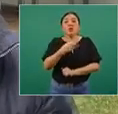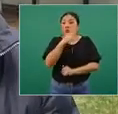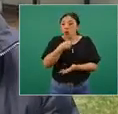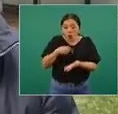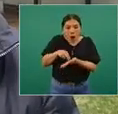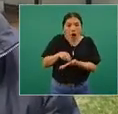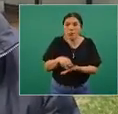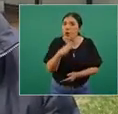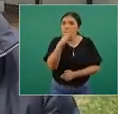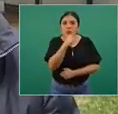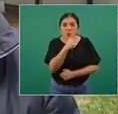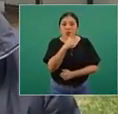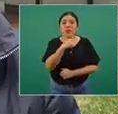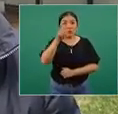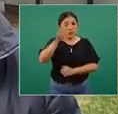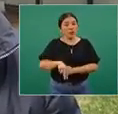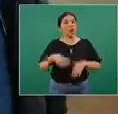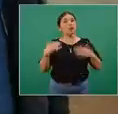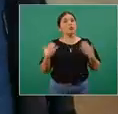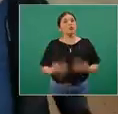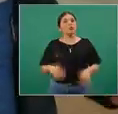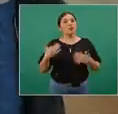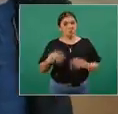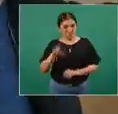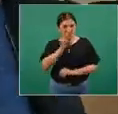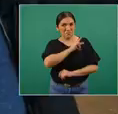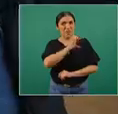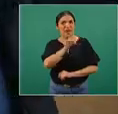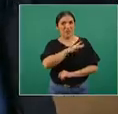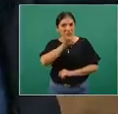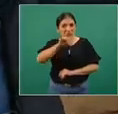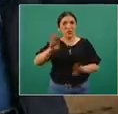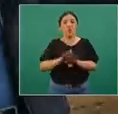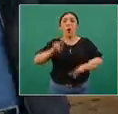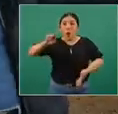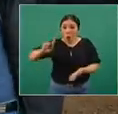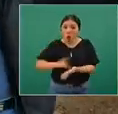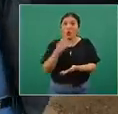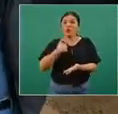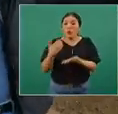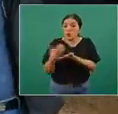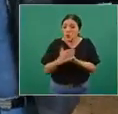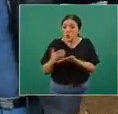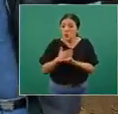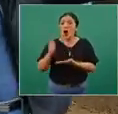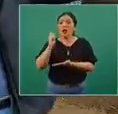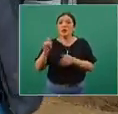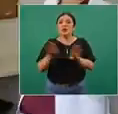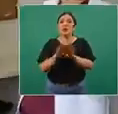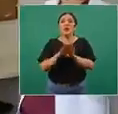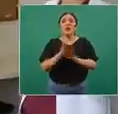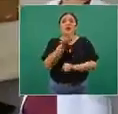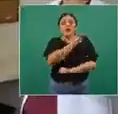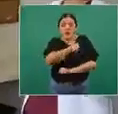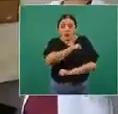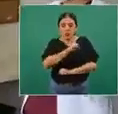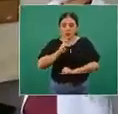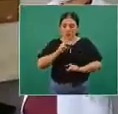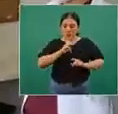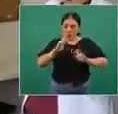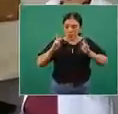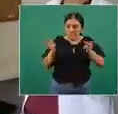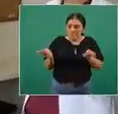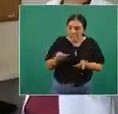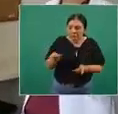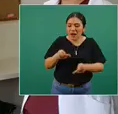caminar, pues sí me ayudó bastante. Me ha ayudado bastante a volver a recuperar otra vez todo lo que es el movimiento de mis piernas, el movimiento